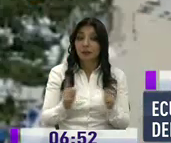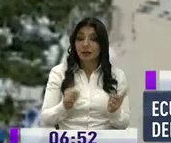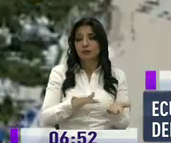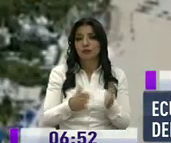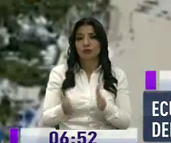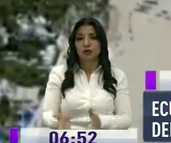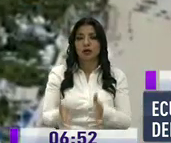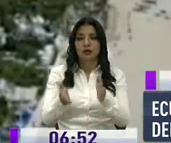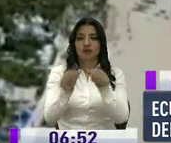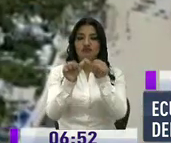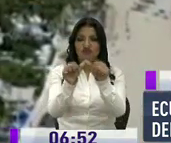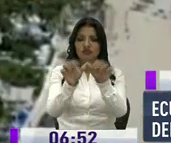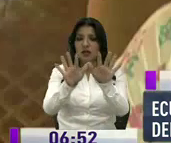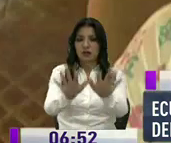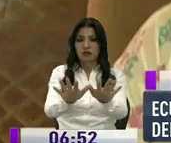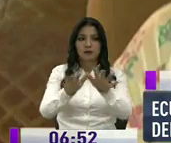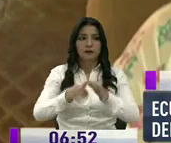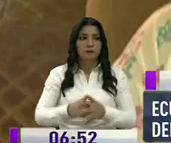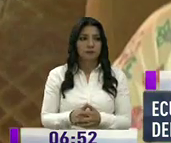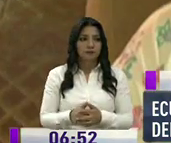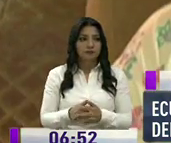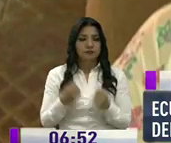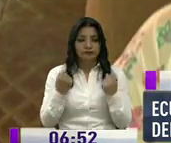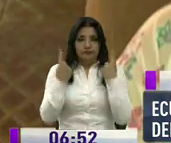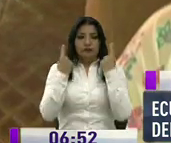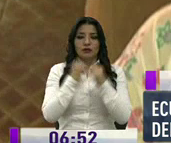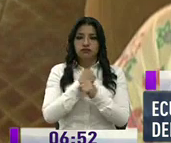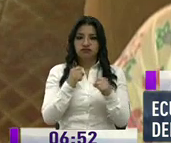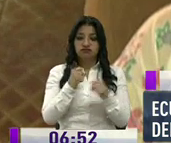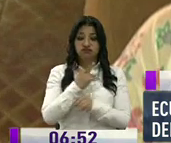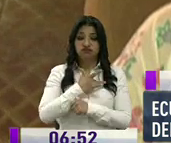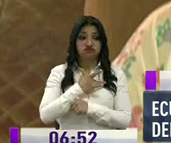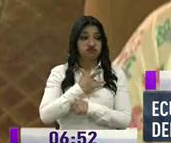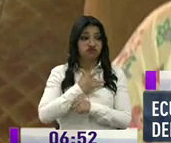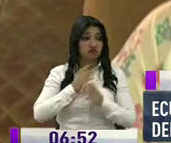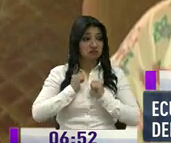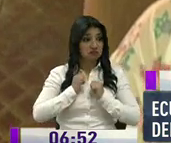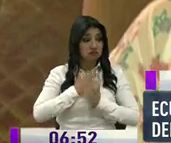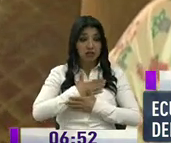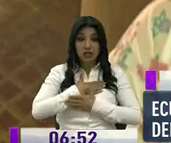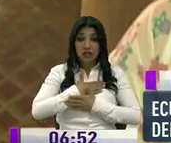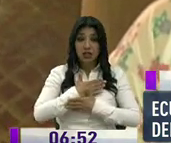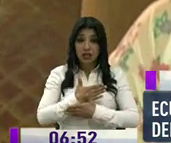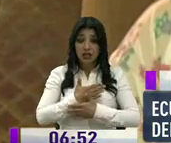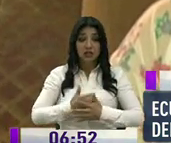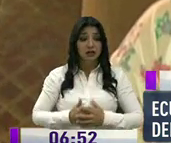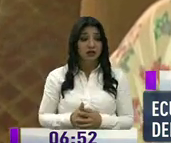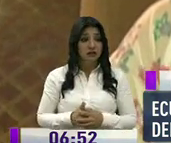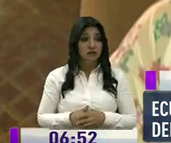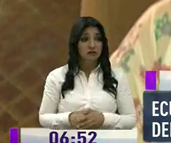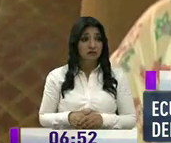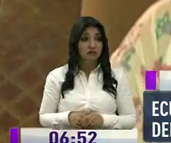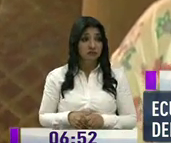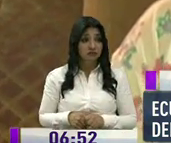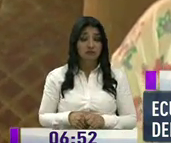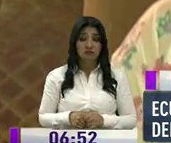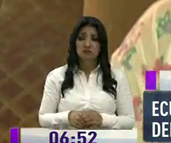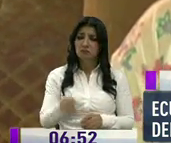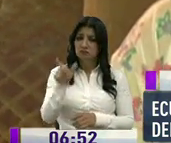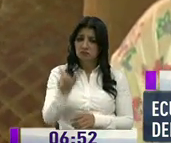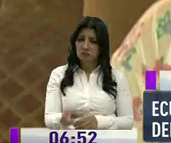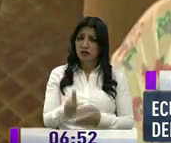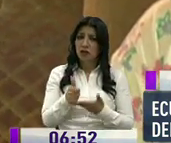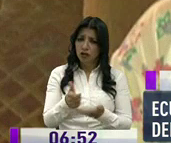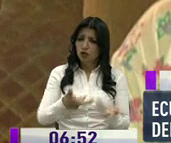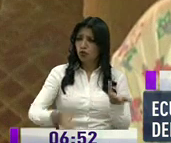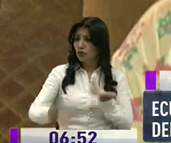quedan en el país anglosajón. Muy sorprendida y apenada, todos aquí, porque era una persona que ayudaba